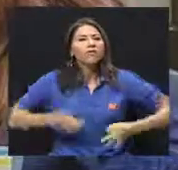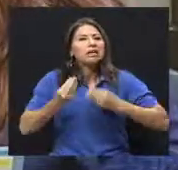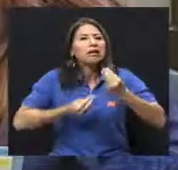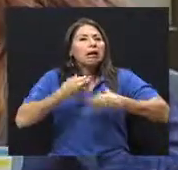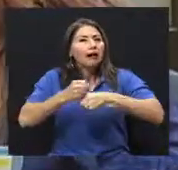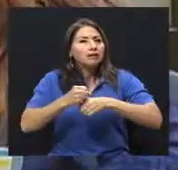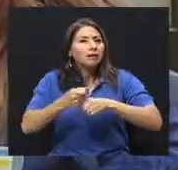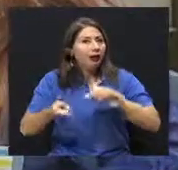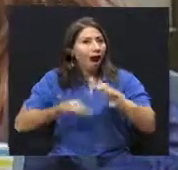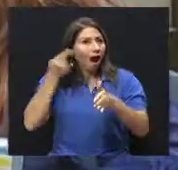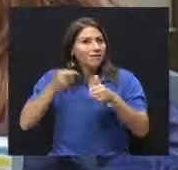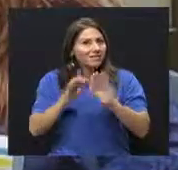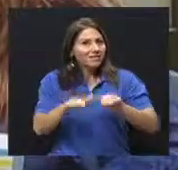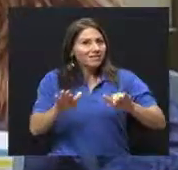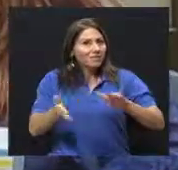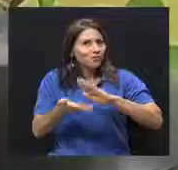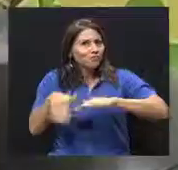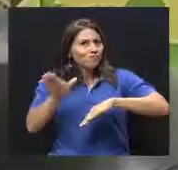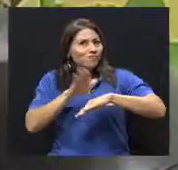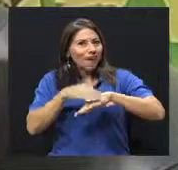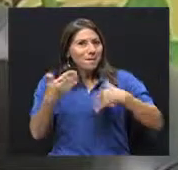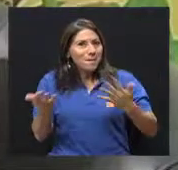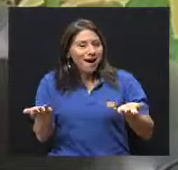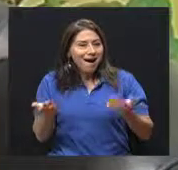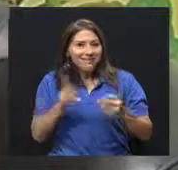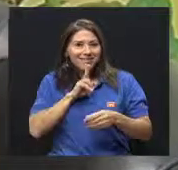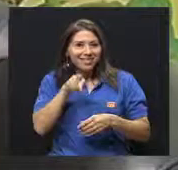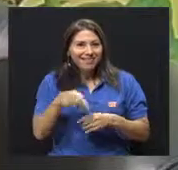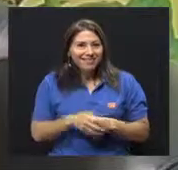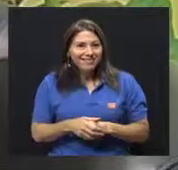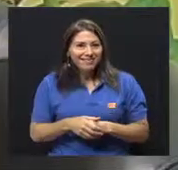hay más de un chiquillo que hace trampa, ¿verdad?, uh-huh. O chiquilla.